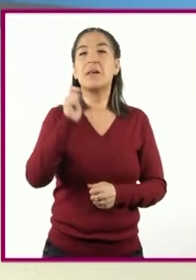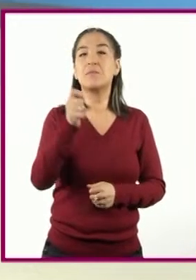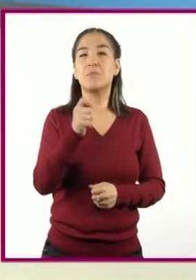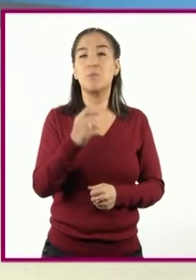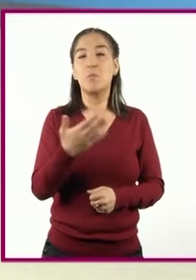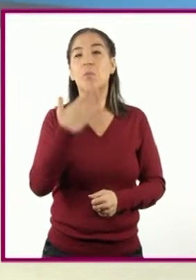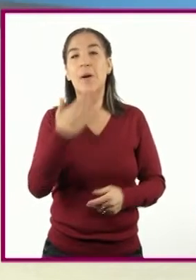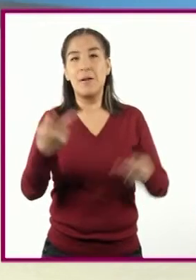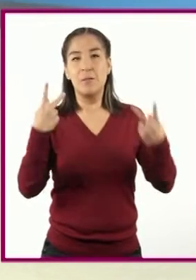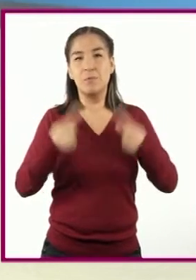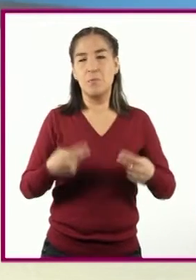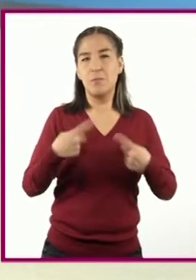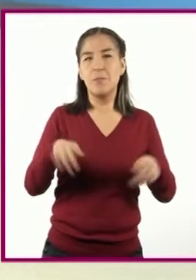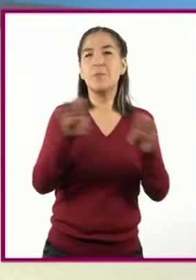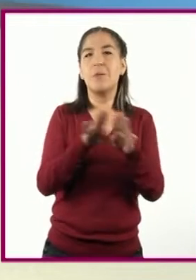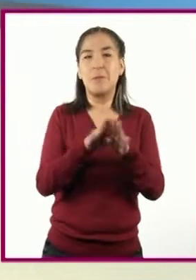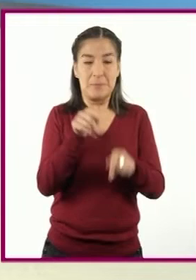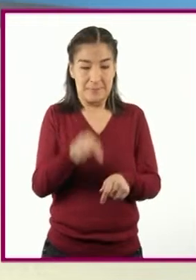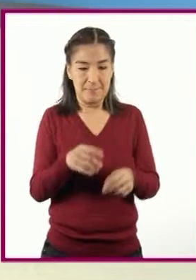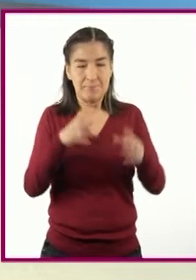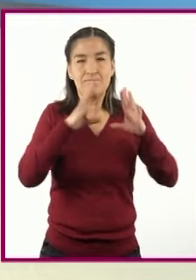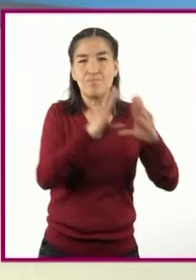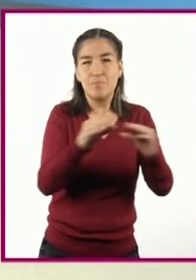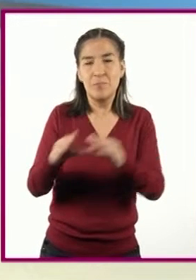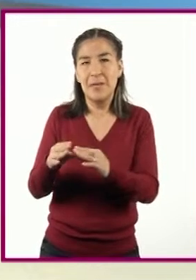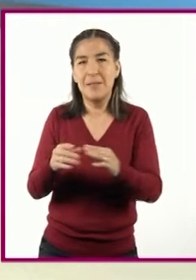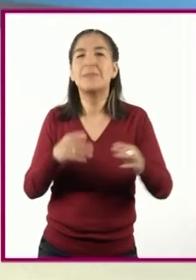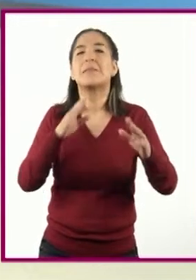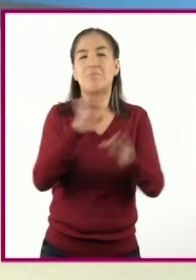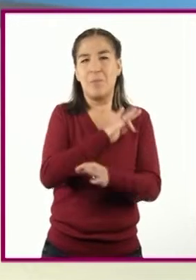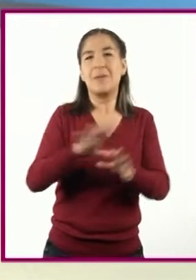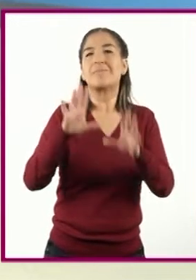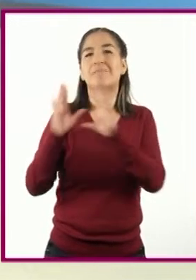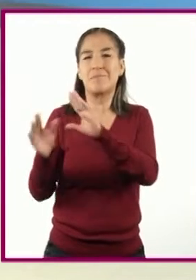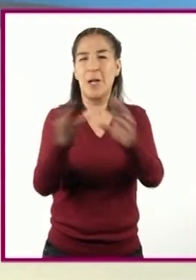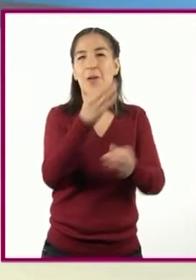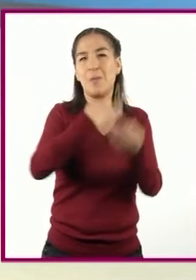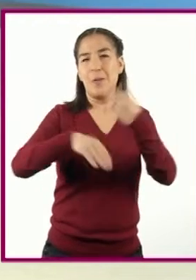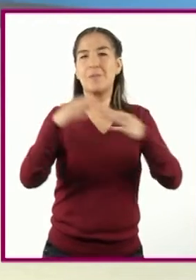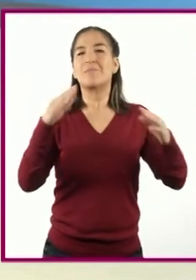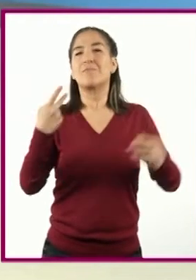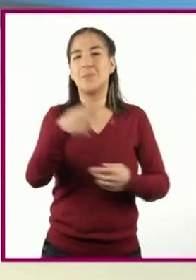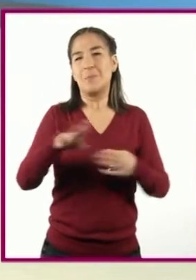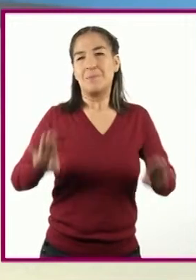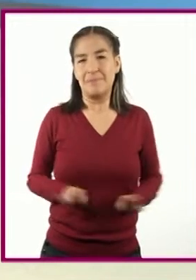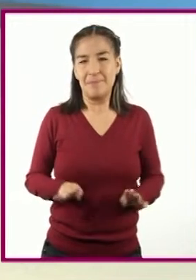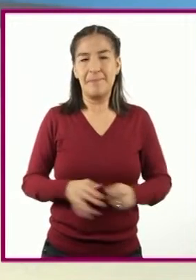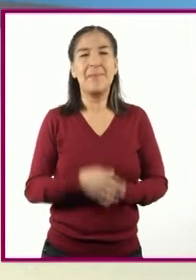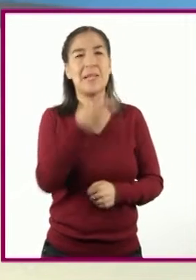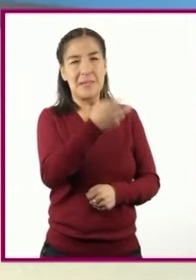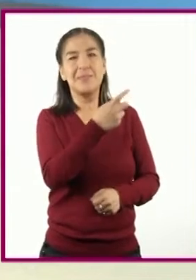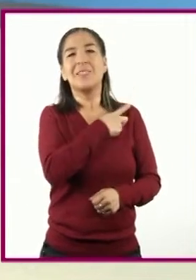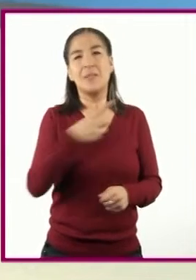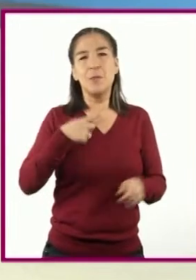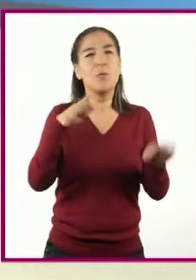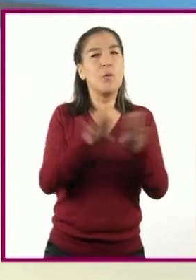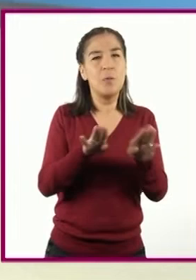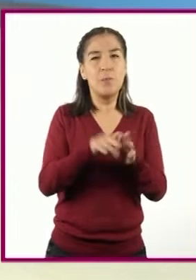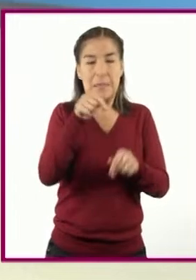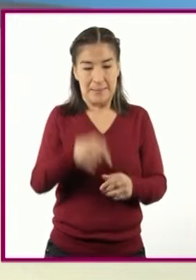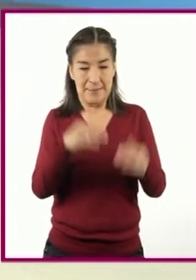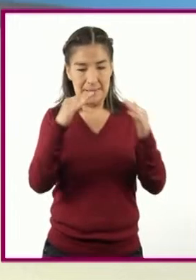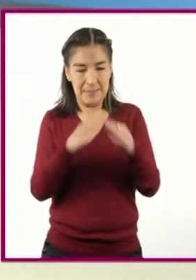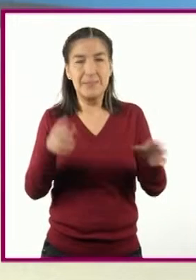juez por su casa empieza. Así es, Nadia. Tenemos que comenzar a cambiar de manera